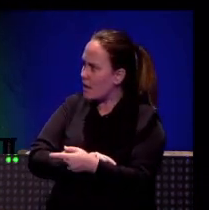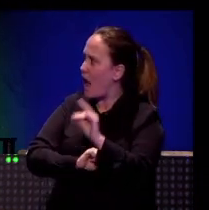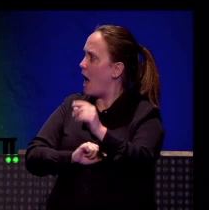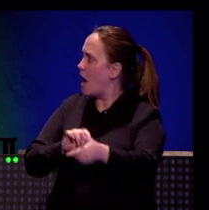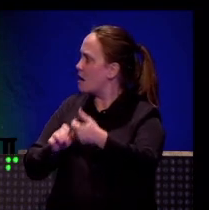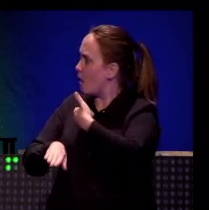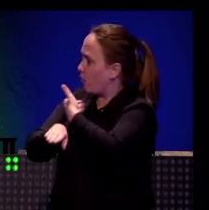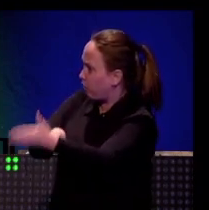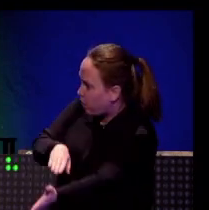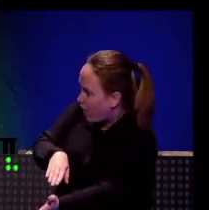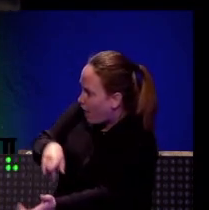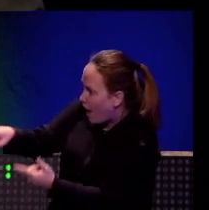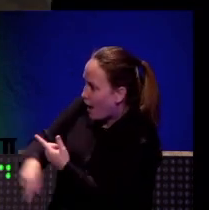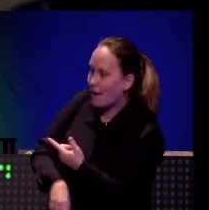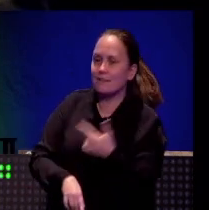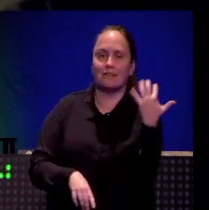pasaba